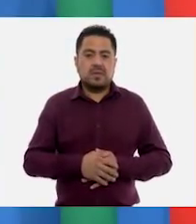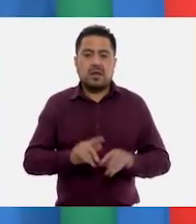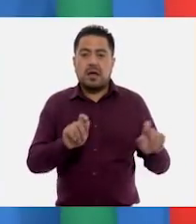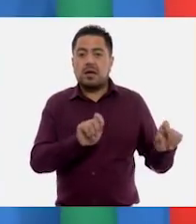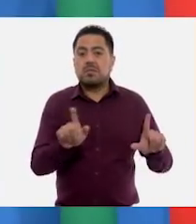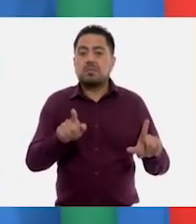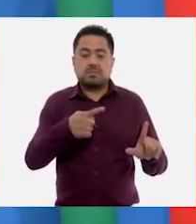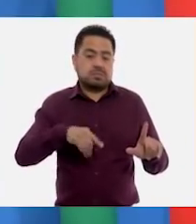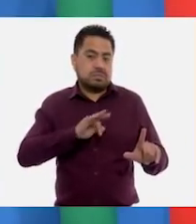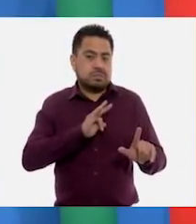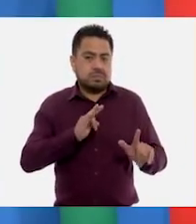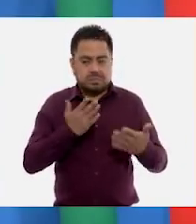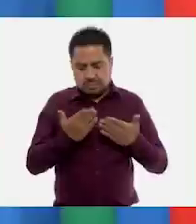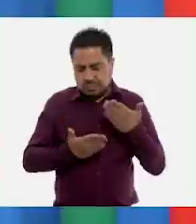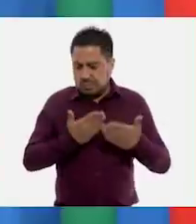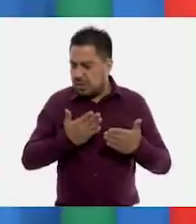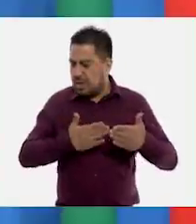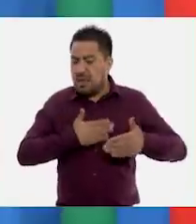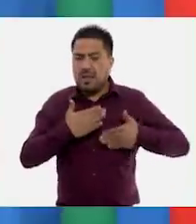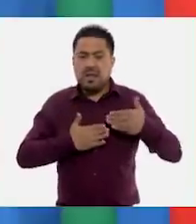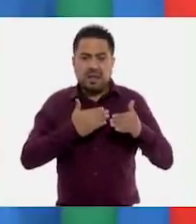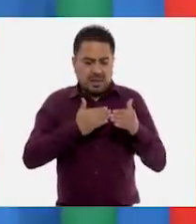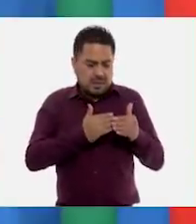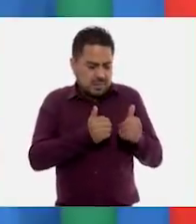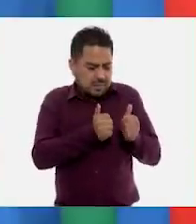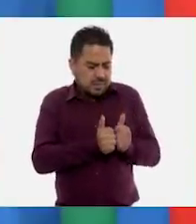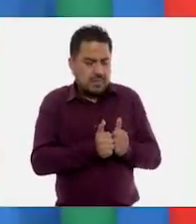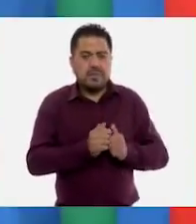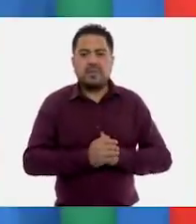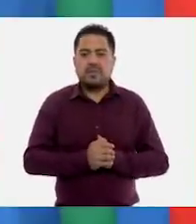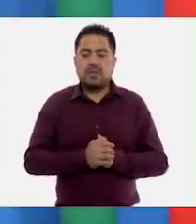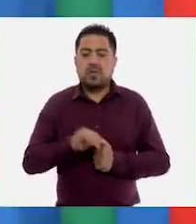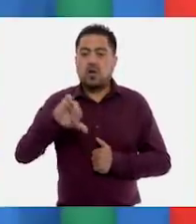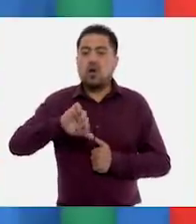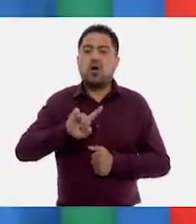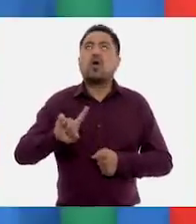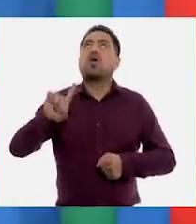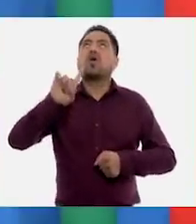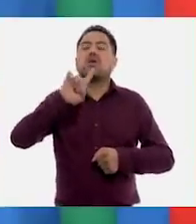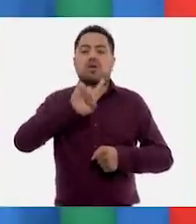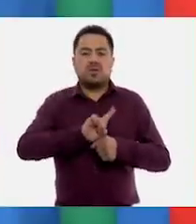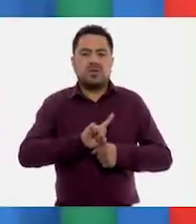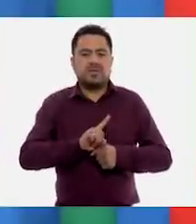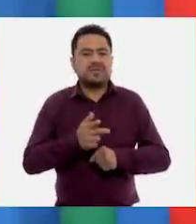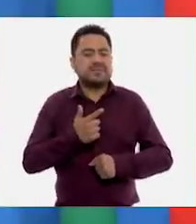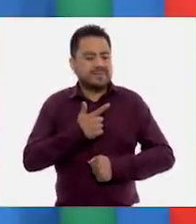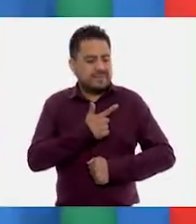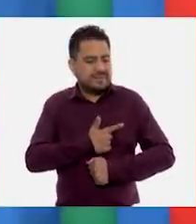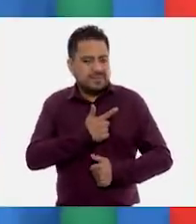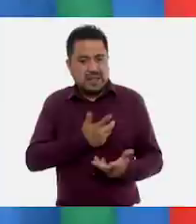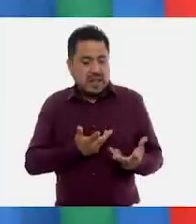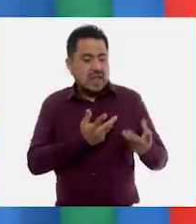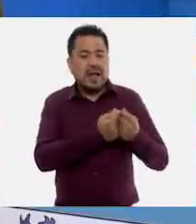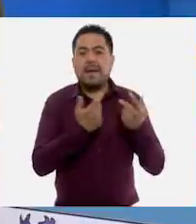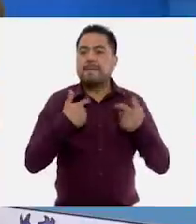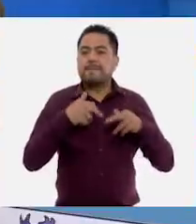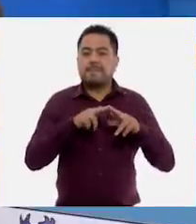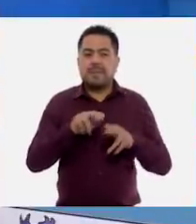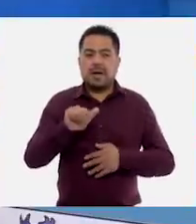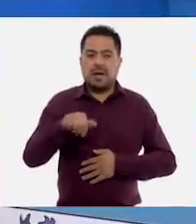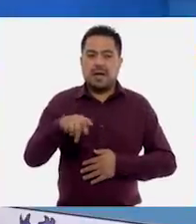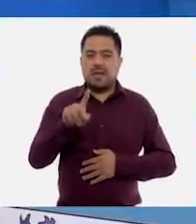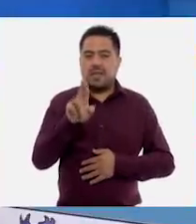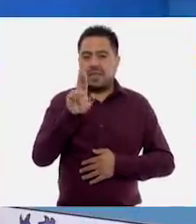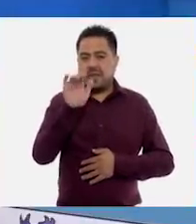espacio en el que vamos a poder estudiar y divertirnos desde nuestros hogares. El día de hoy tenemos el enorme gusto de estar con la maestra Andrea